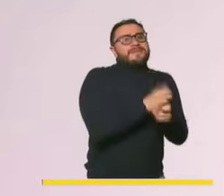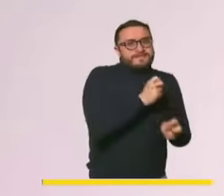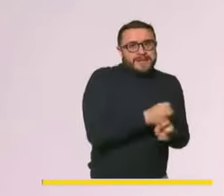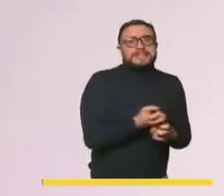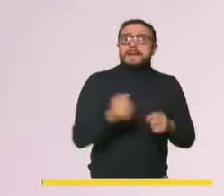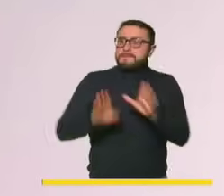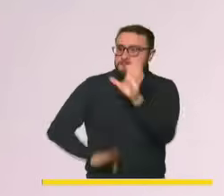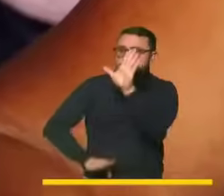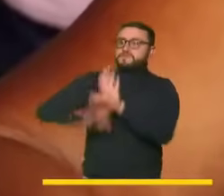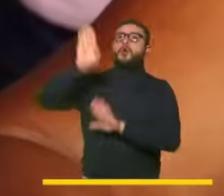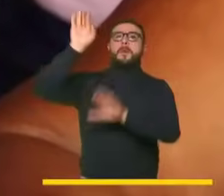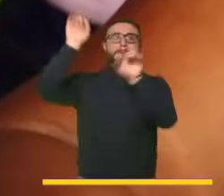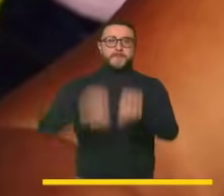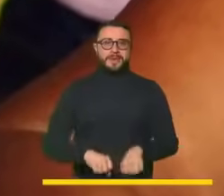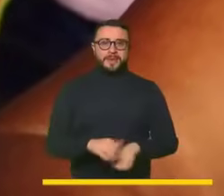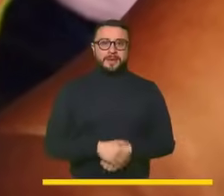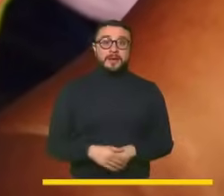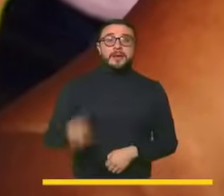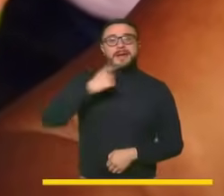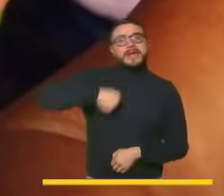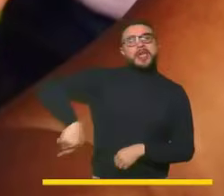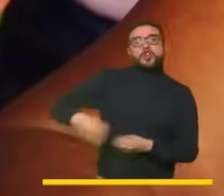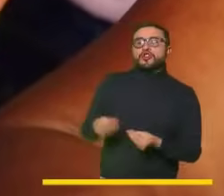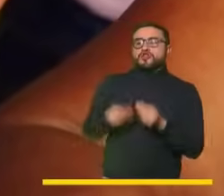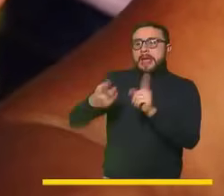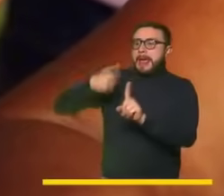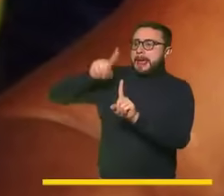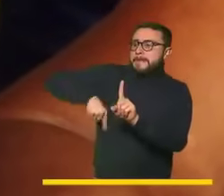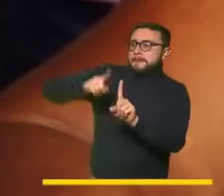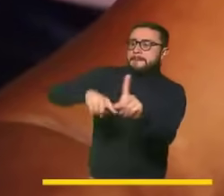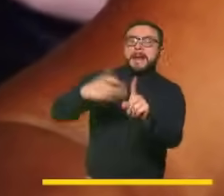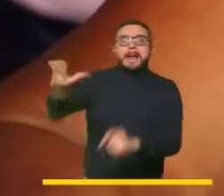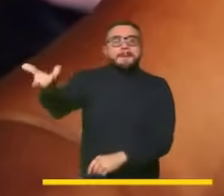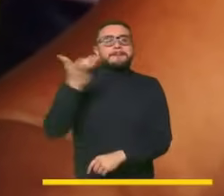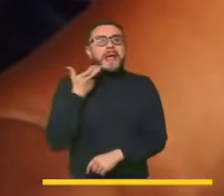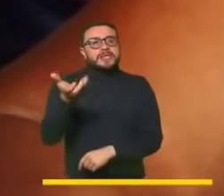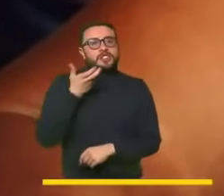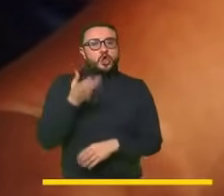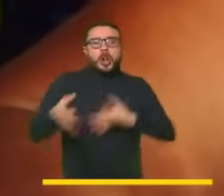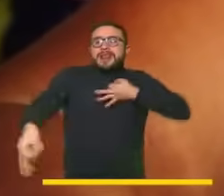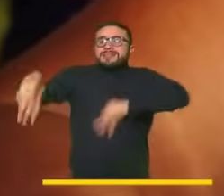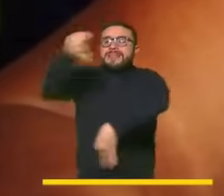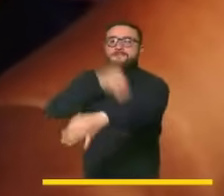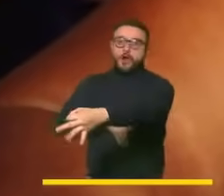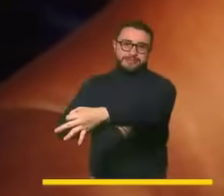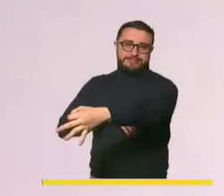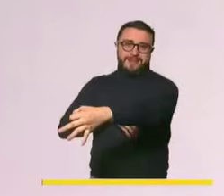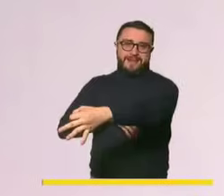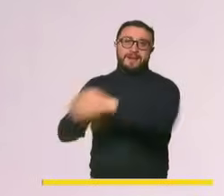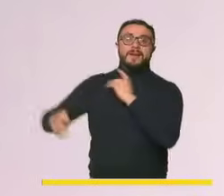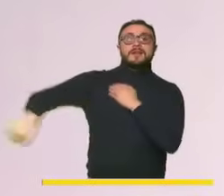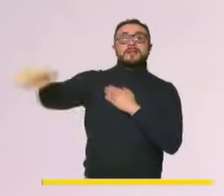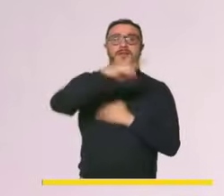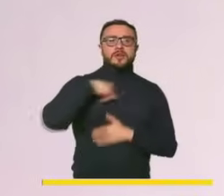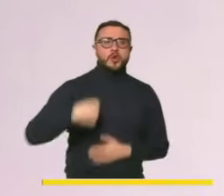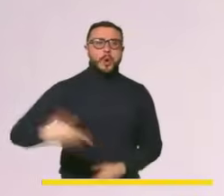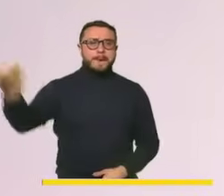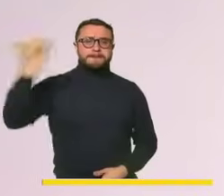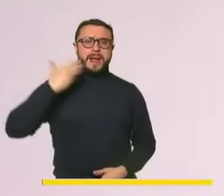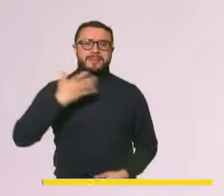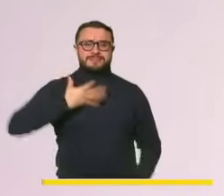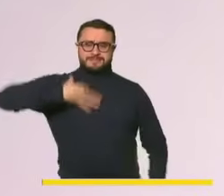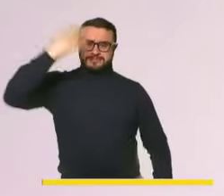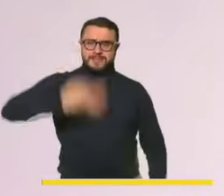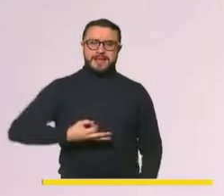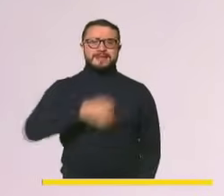Una renta pensional como de vuelta, para que una vejez digna pueda ser, para